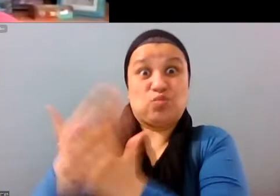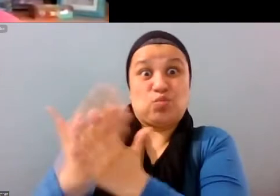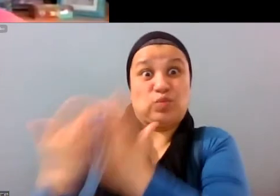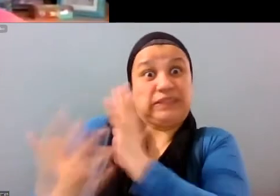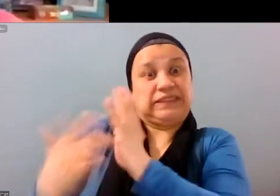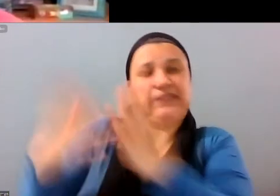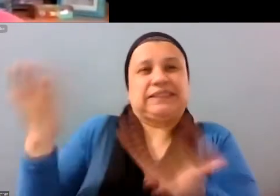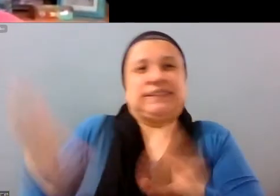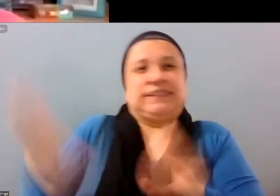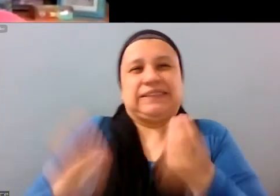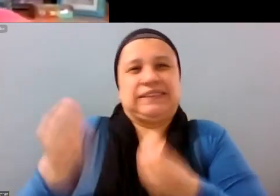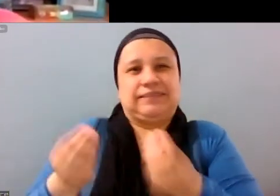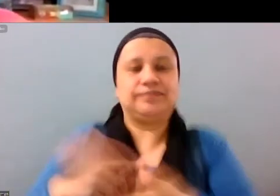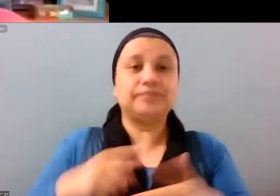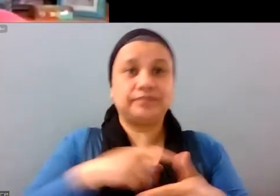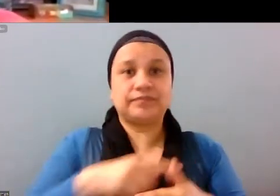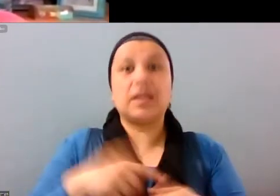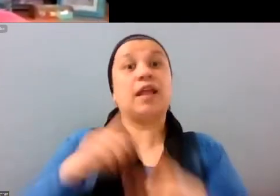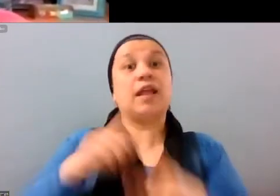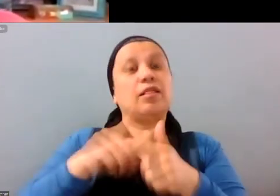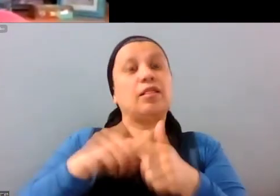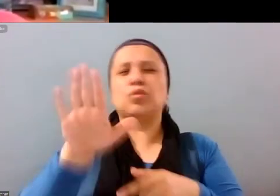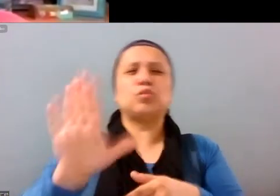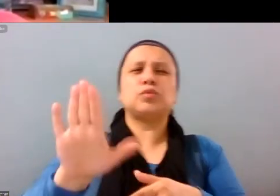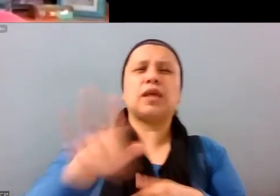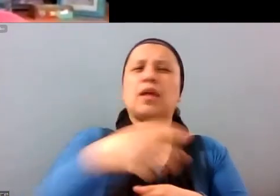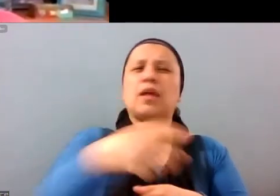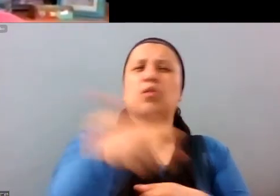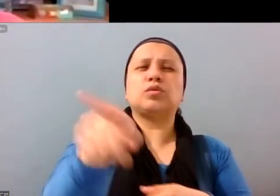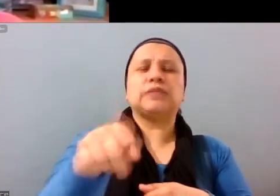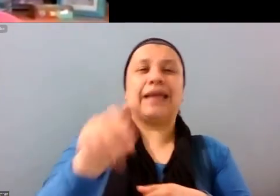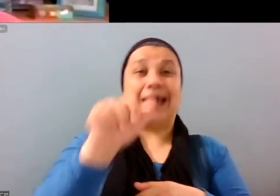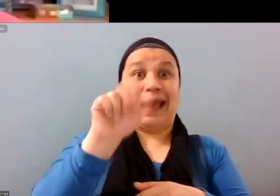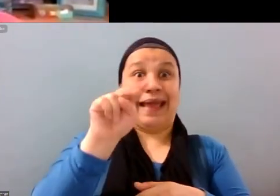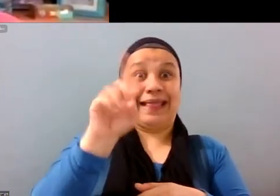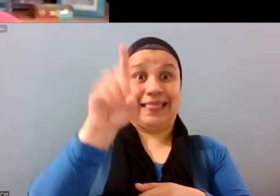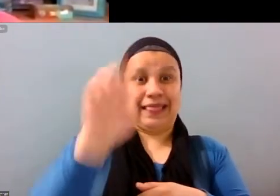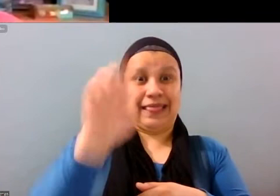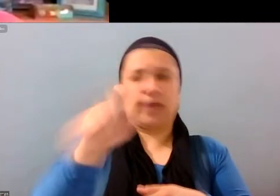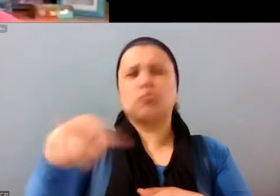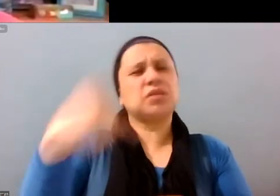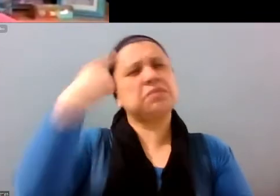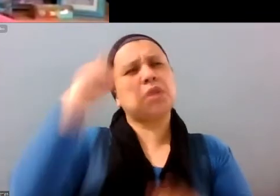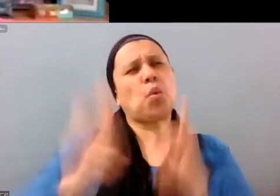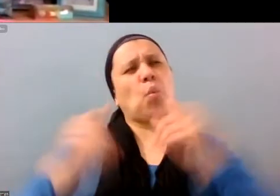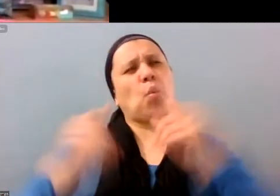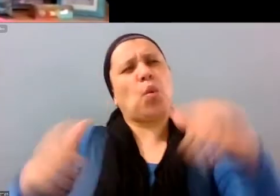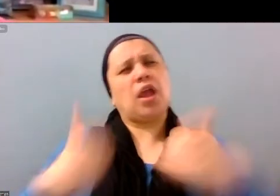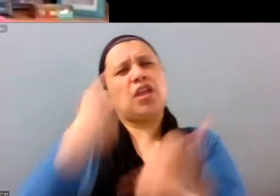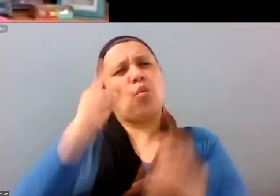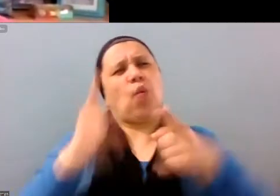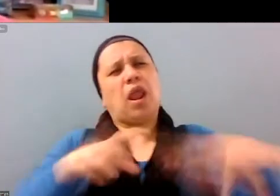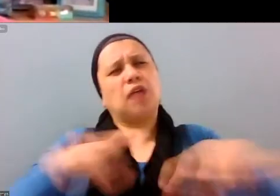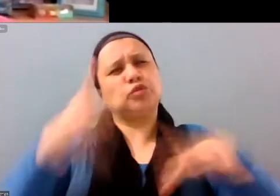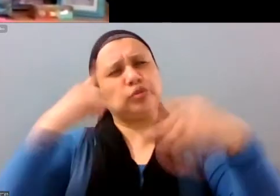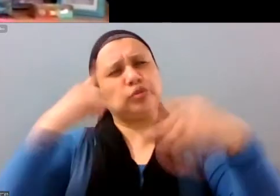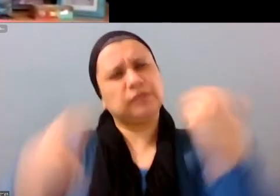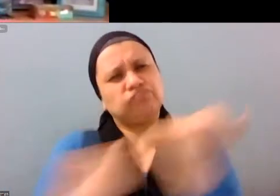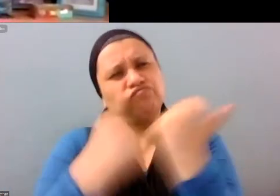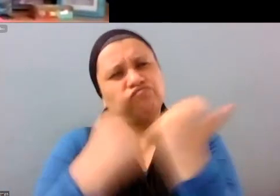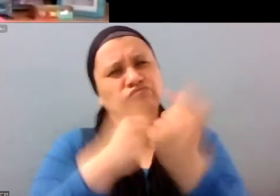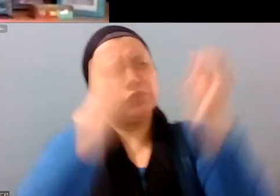es que ha sido lo que los ha ocupado Alante ante este reto y que acciones se han realizado para apoyar a la comunidad docente